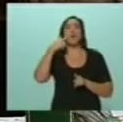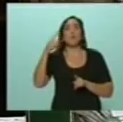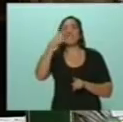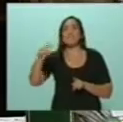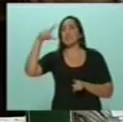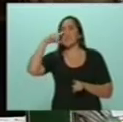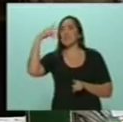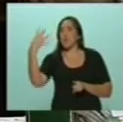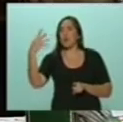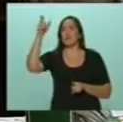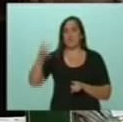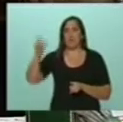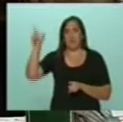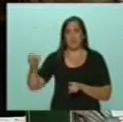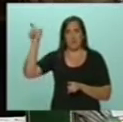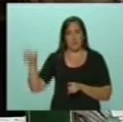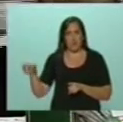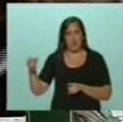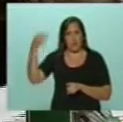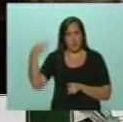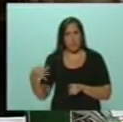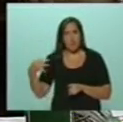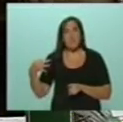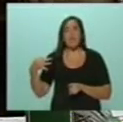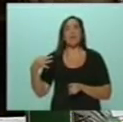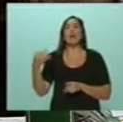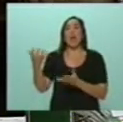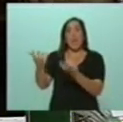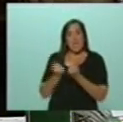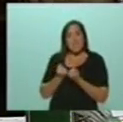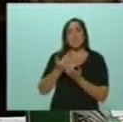82.174 personas, se recibieron